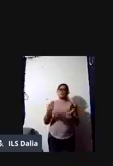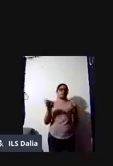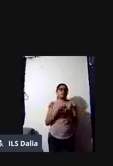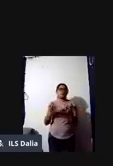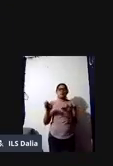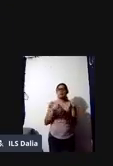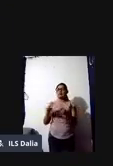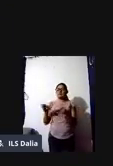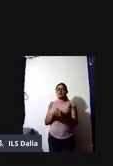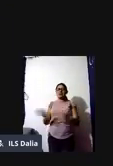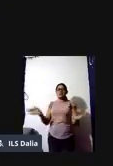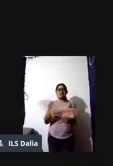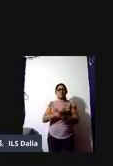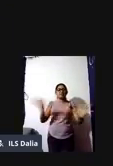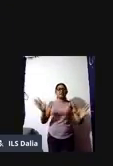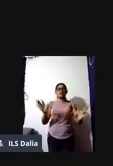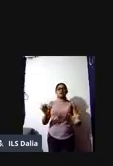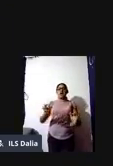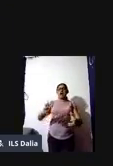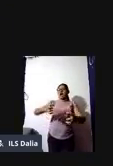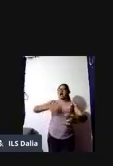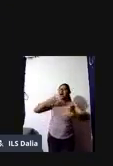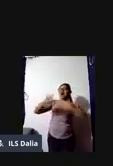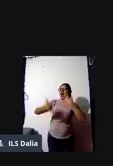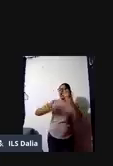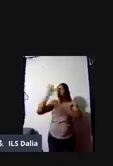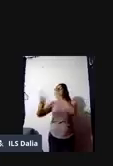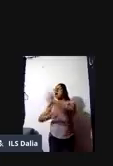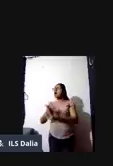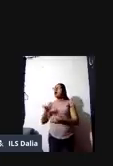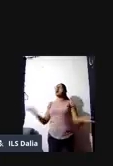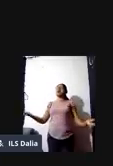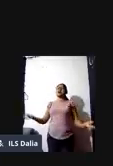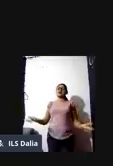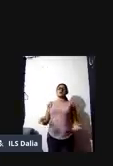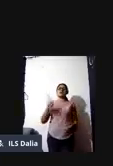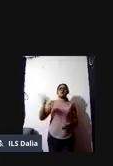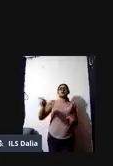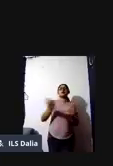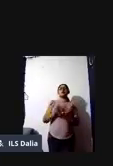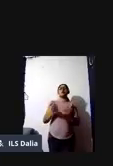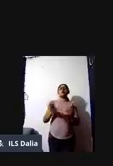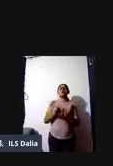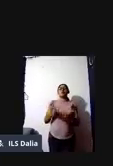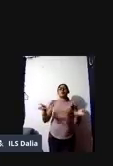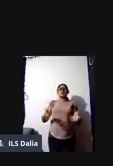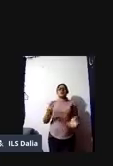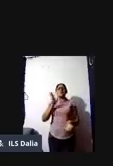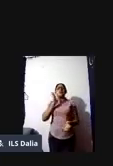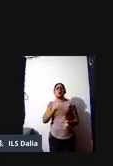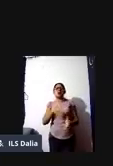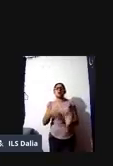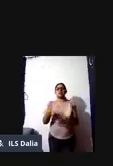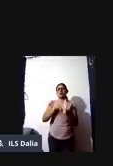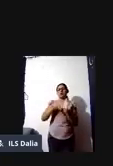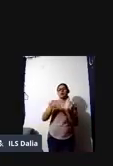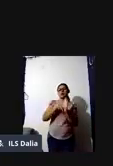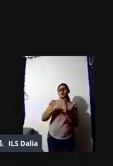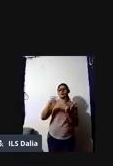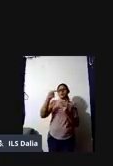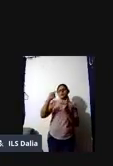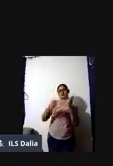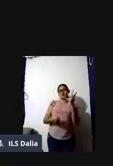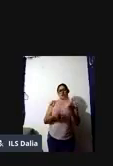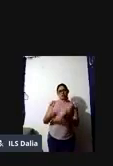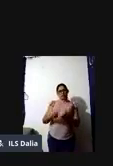Voy a nombrarles un poco las emociones reactivas nocivas, ¿no? Bueno, más bien las emociones